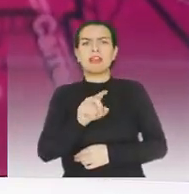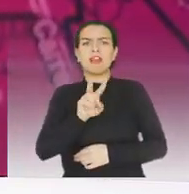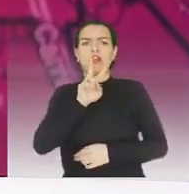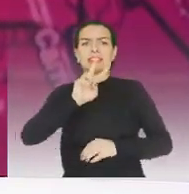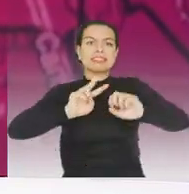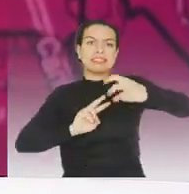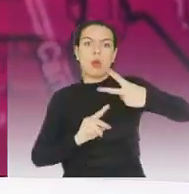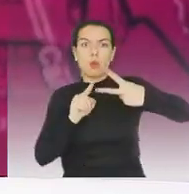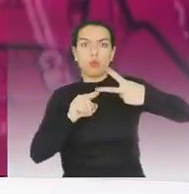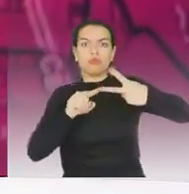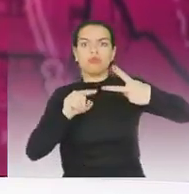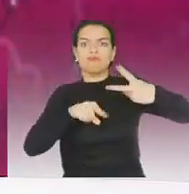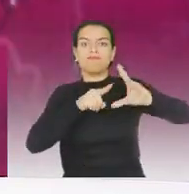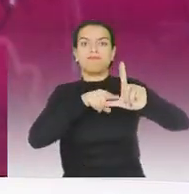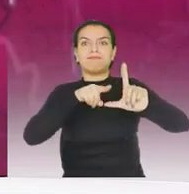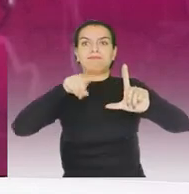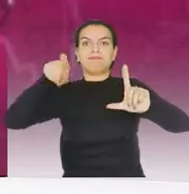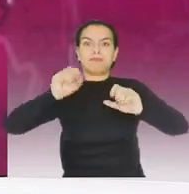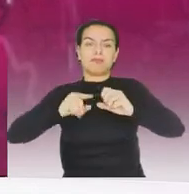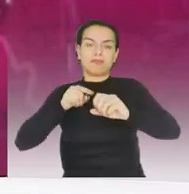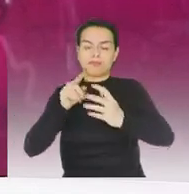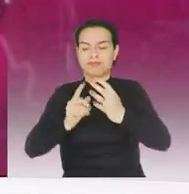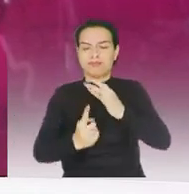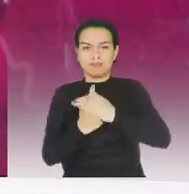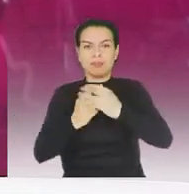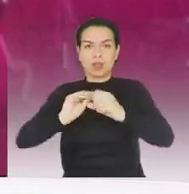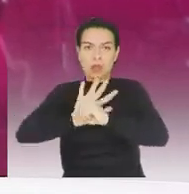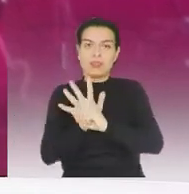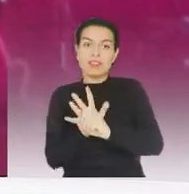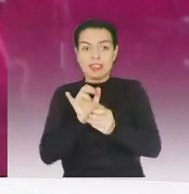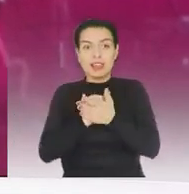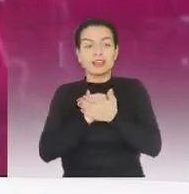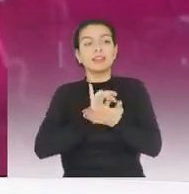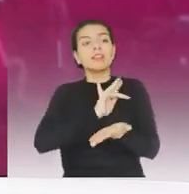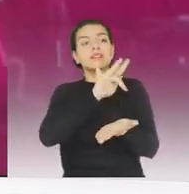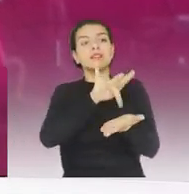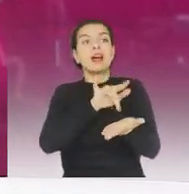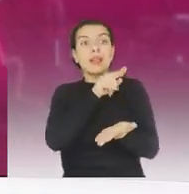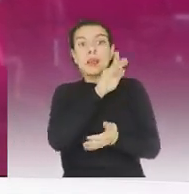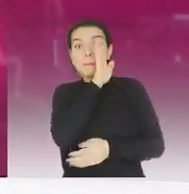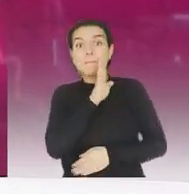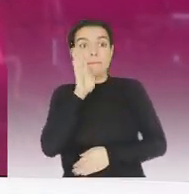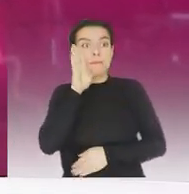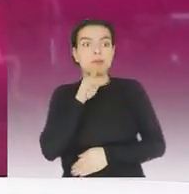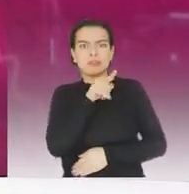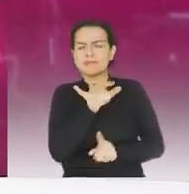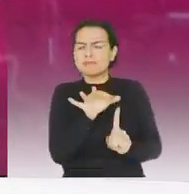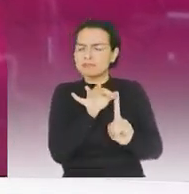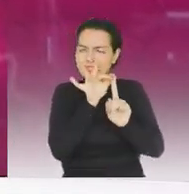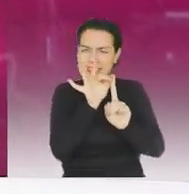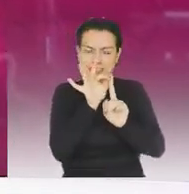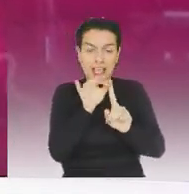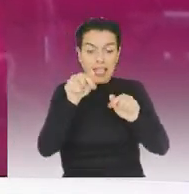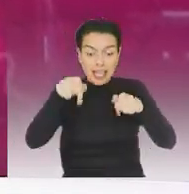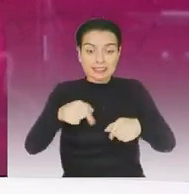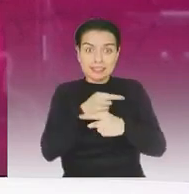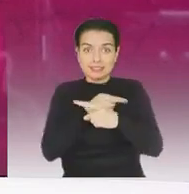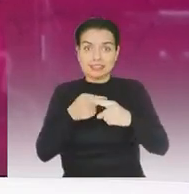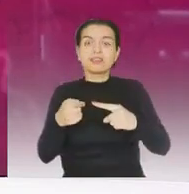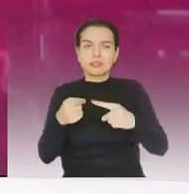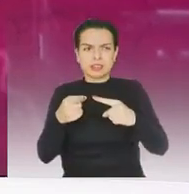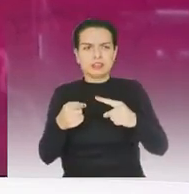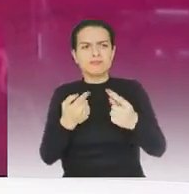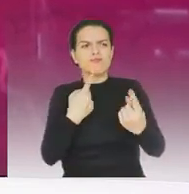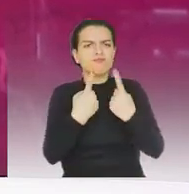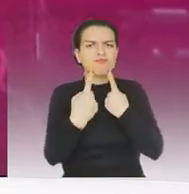Llegó hasta la UPZ Bosa Occidental, la más amplia zona de cuidado especial de las que fueron instaladas esta semana, para hablar con las personas y